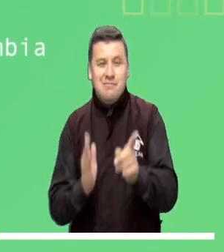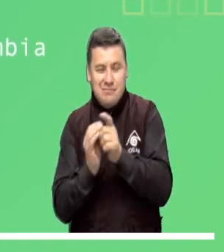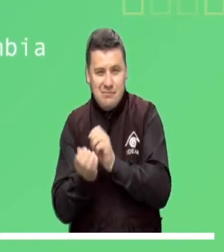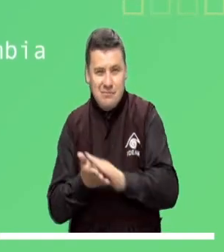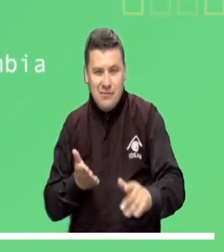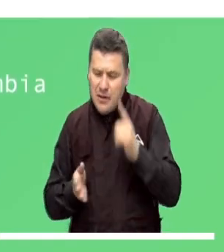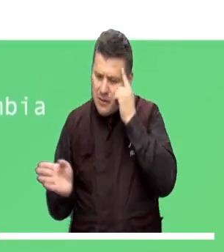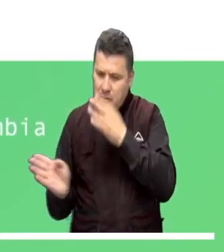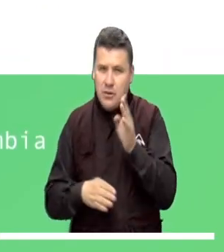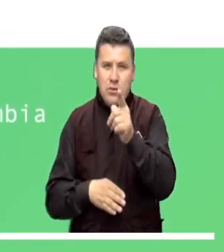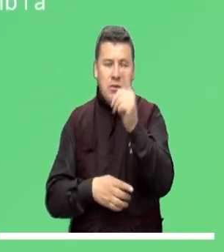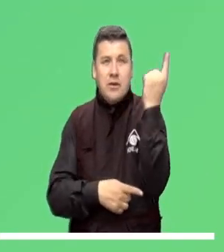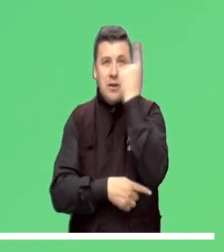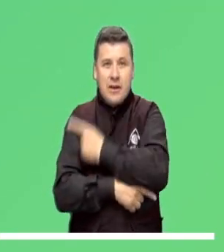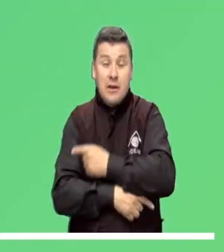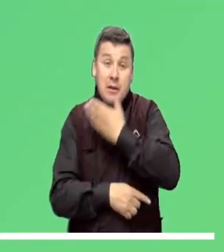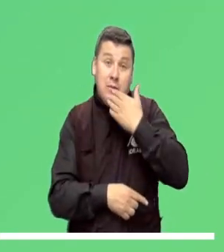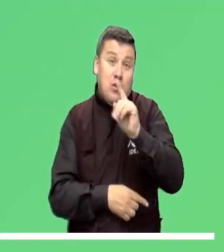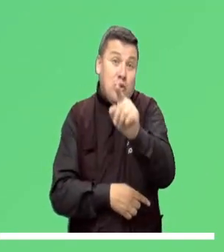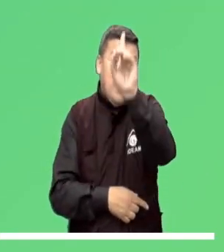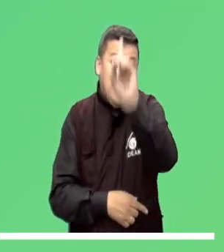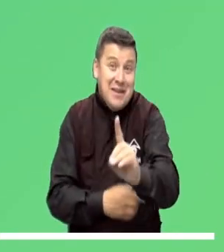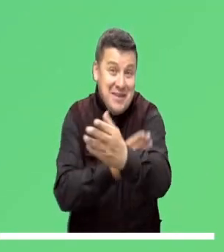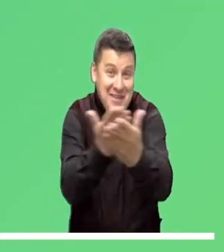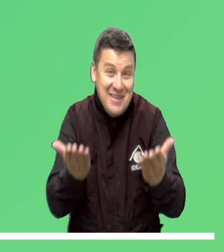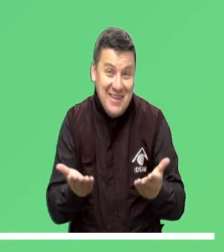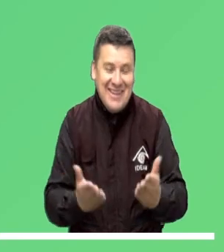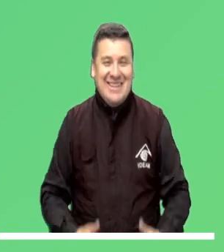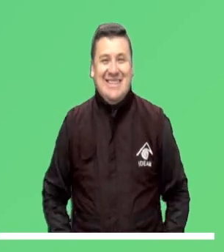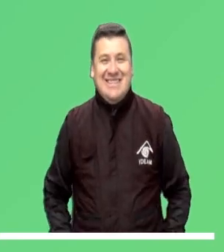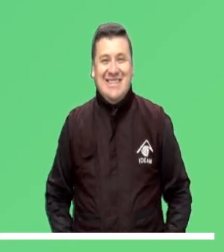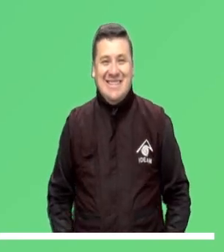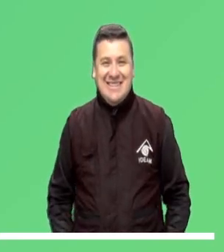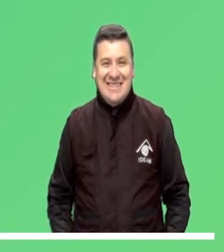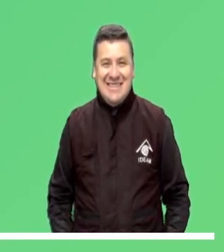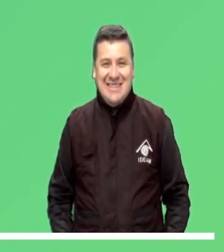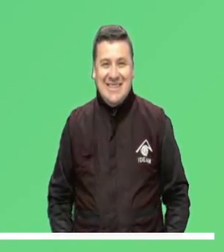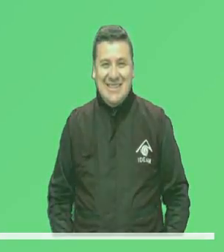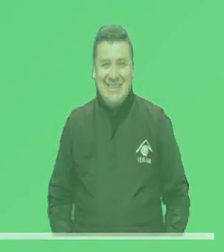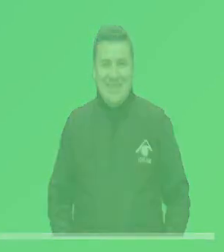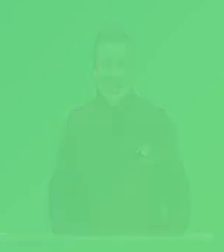Descárguela gratis, planee su día y tome las mejores decisiones.